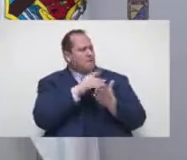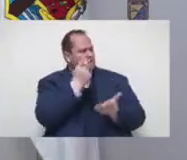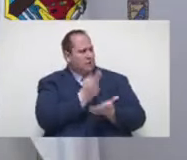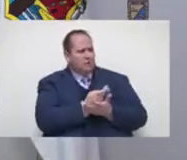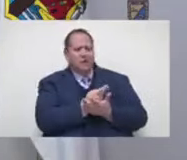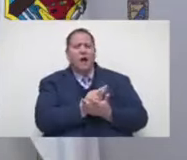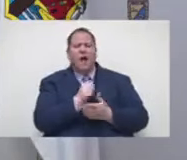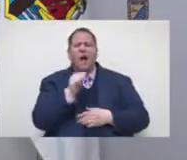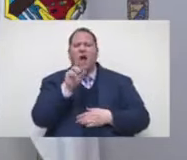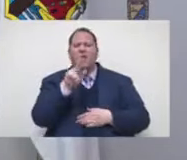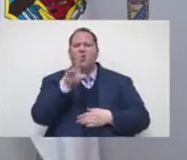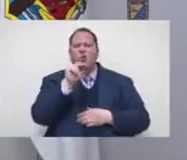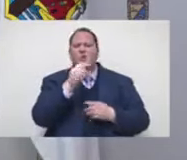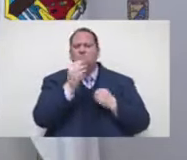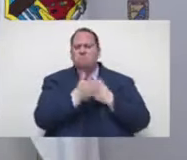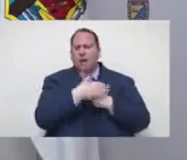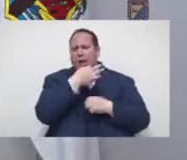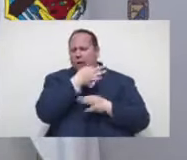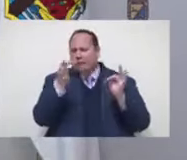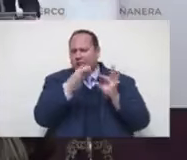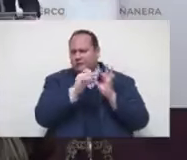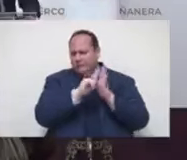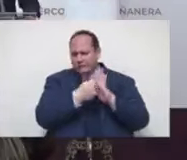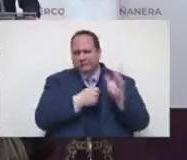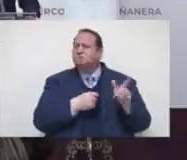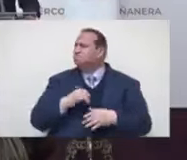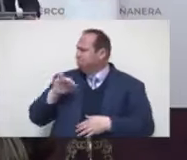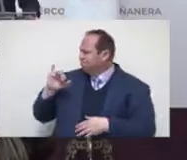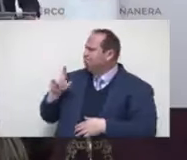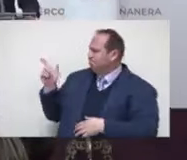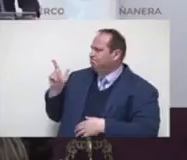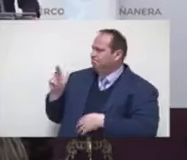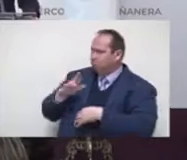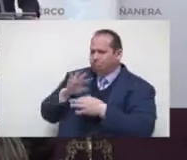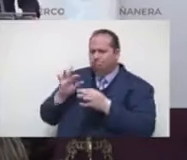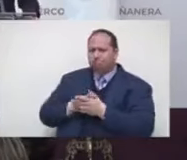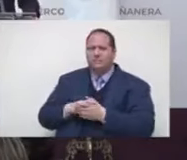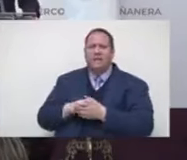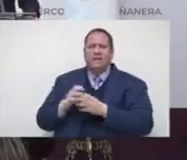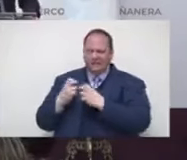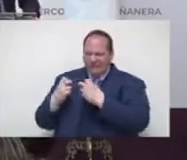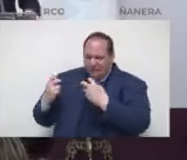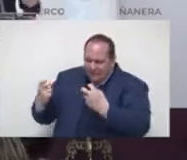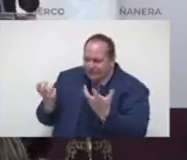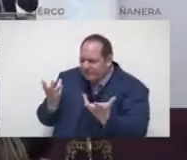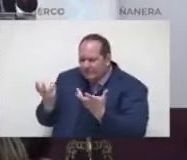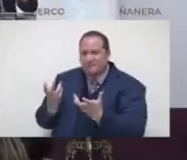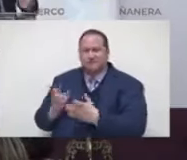Ya Arturo les dará los detalles técnicos. Sí, como comentaba el gobernador y comentábamos ahorita en grupo,